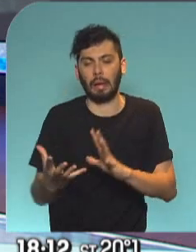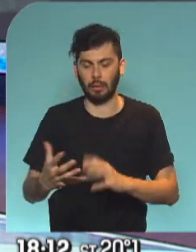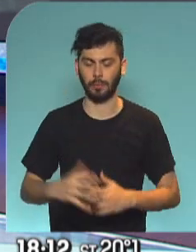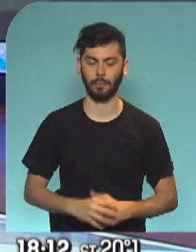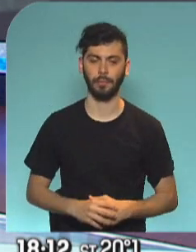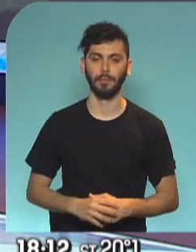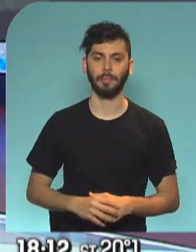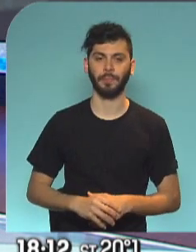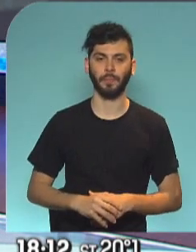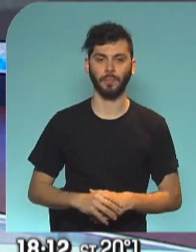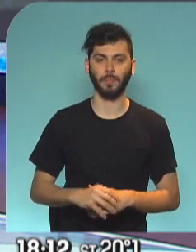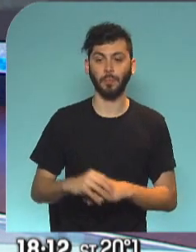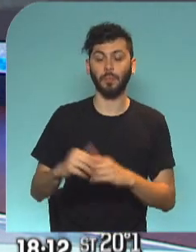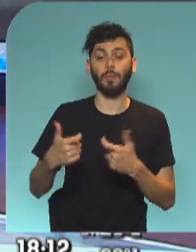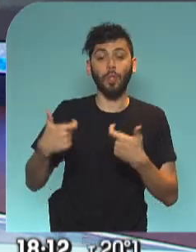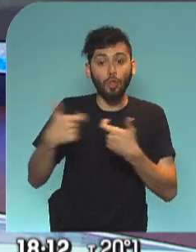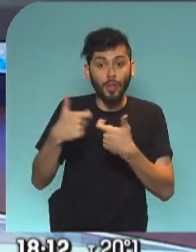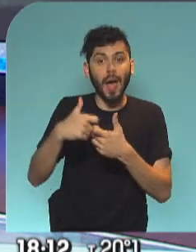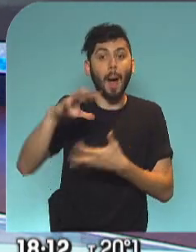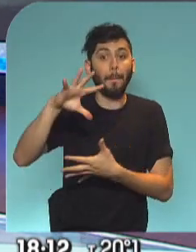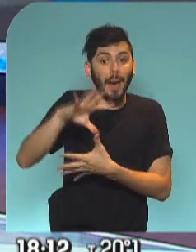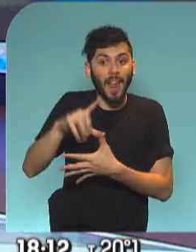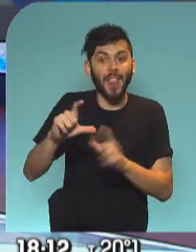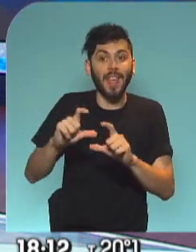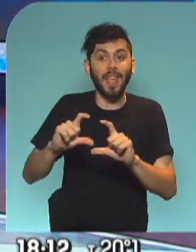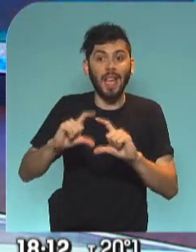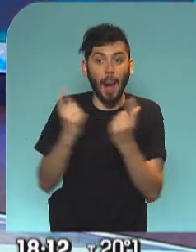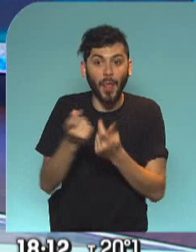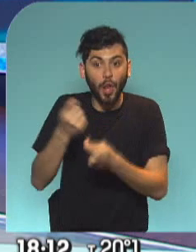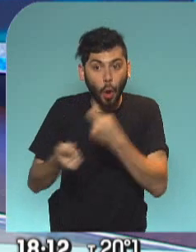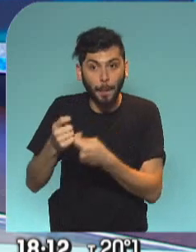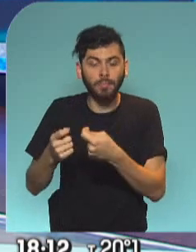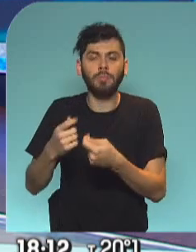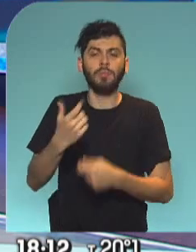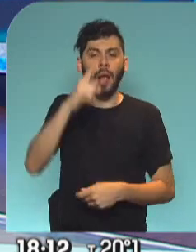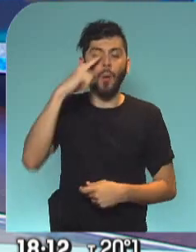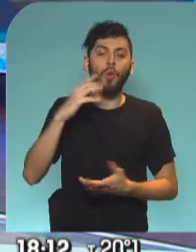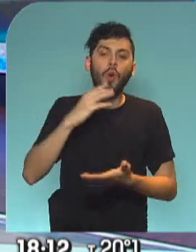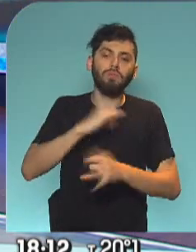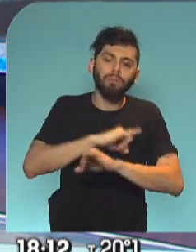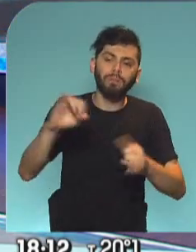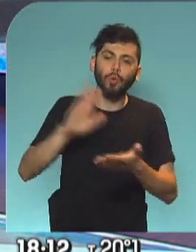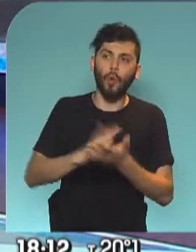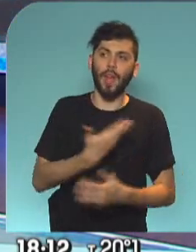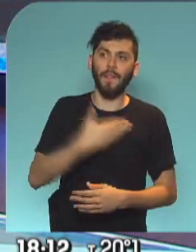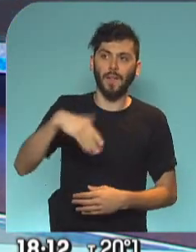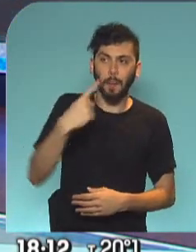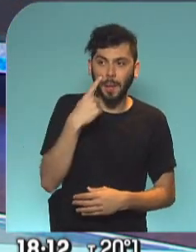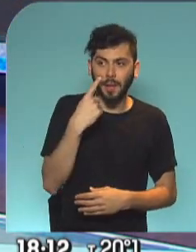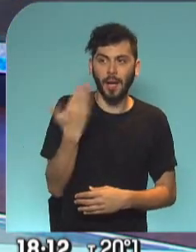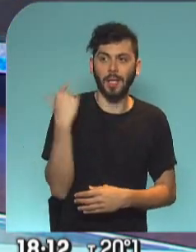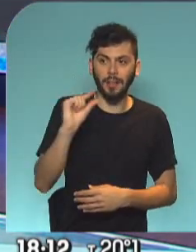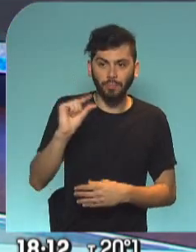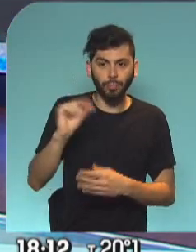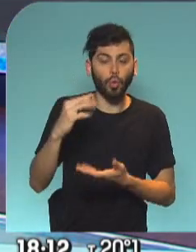Ante la Sociedad Americana de Cámaras de Comercio, el presidente Alberto Fernández habló sobre la misión del Fondo Monetario Internacional que ha llegado hace algunos días aquí al país.